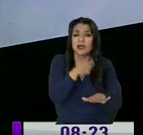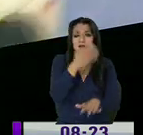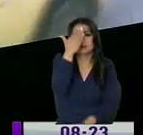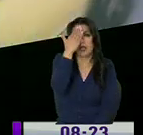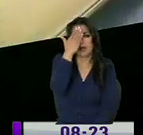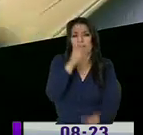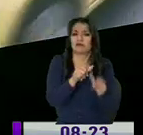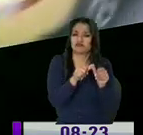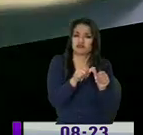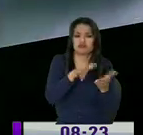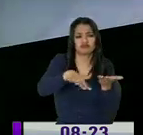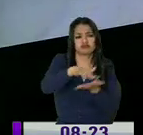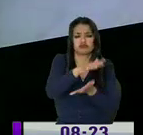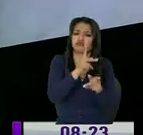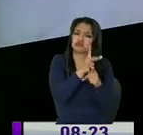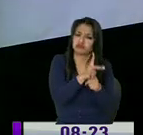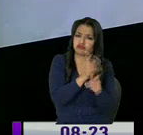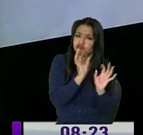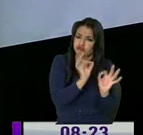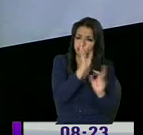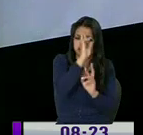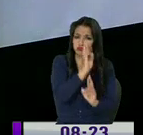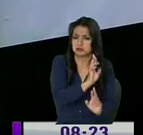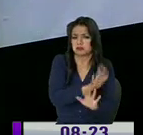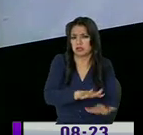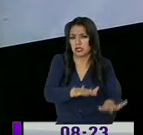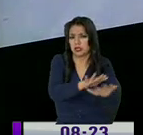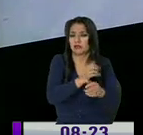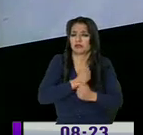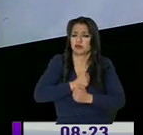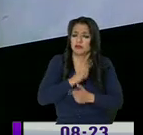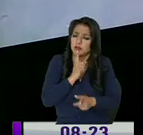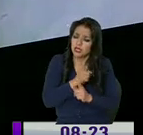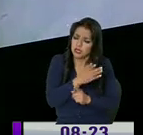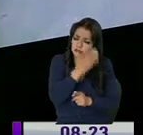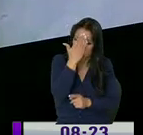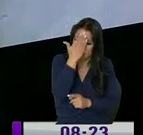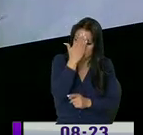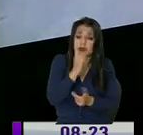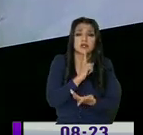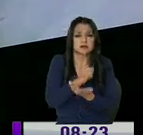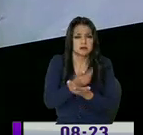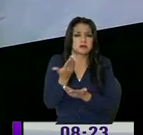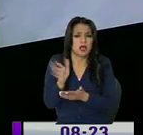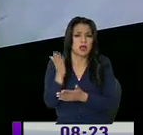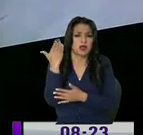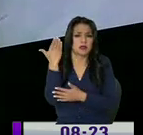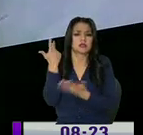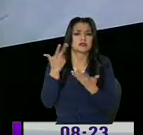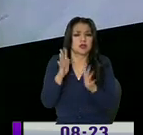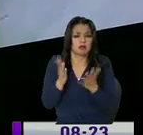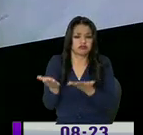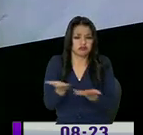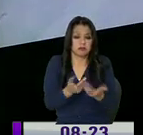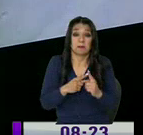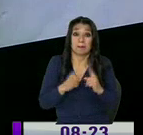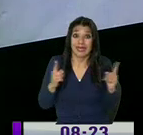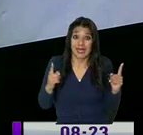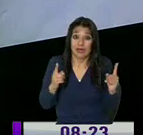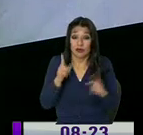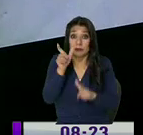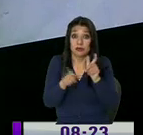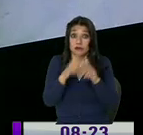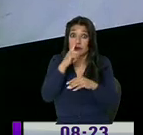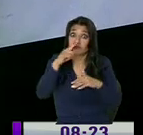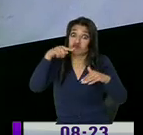es conservar y preservar algo que es nuestro. Y lo hemos hecho y hemos acogido de mil amores. Pero los